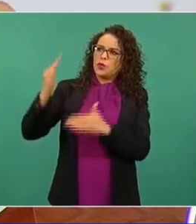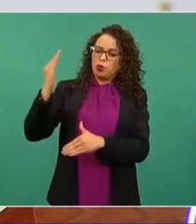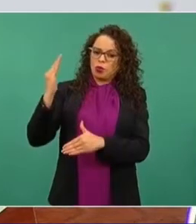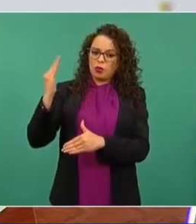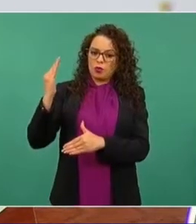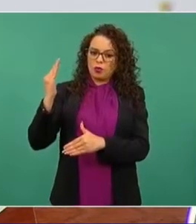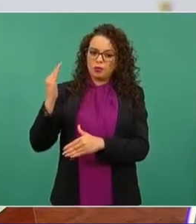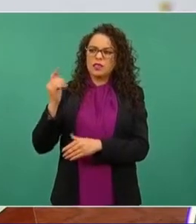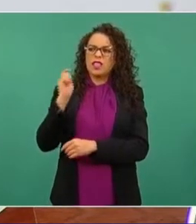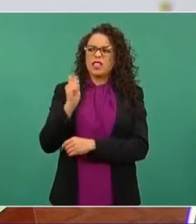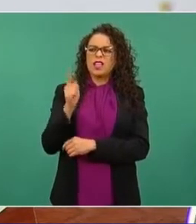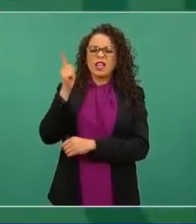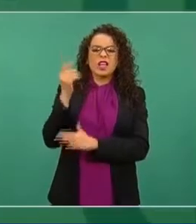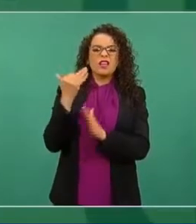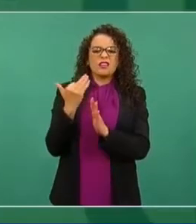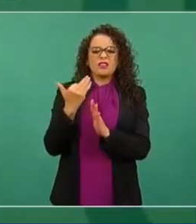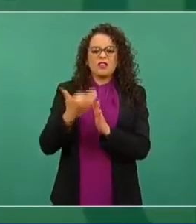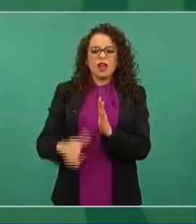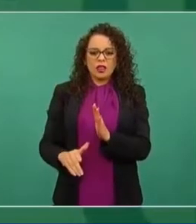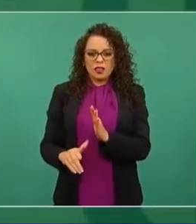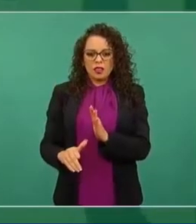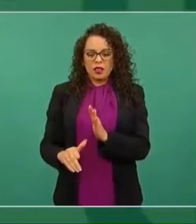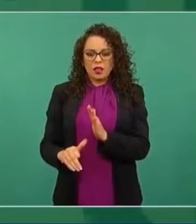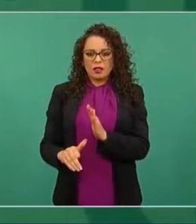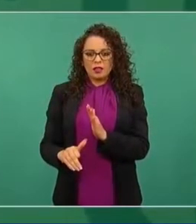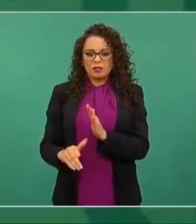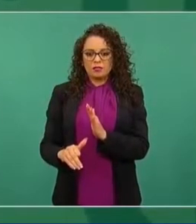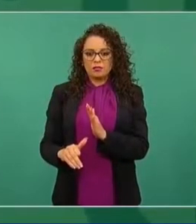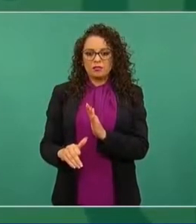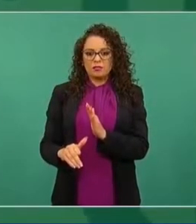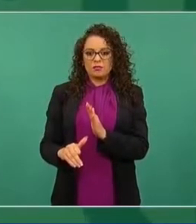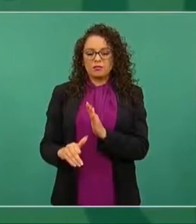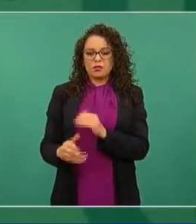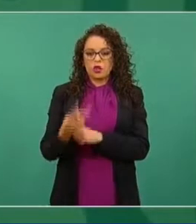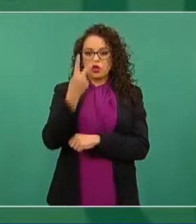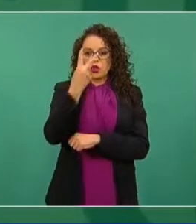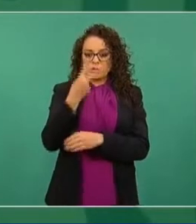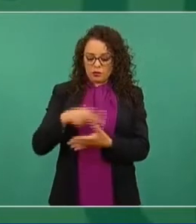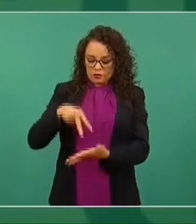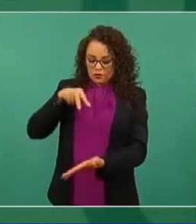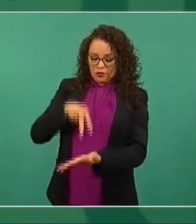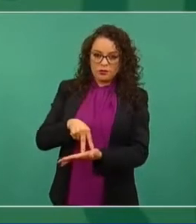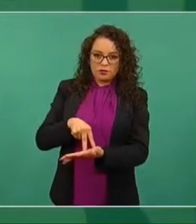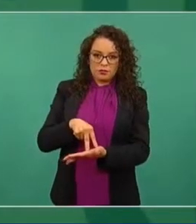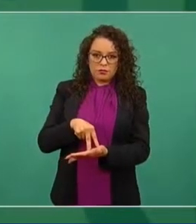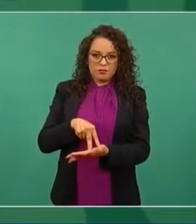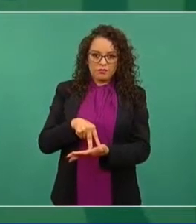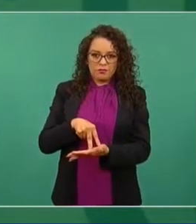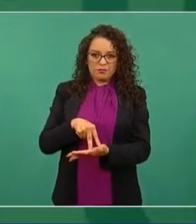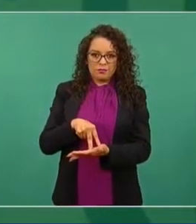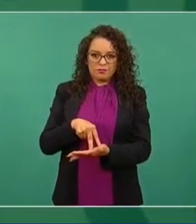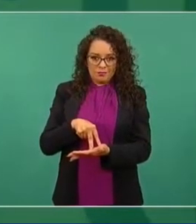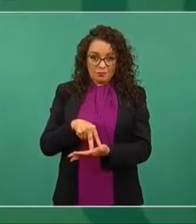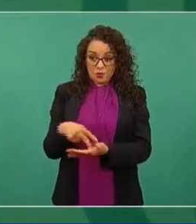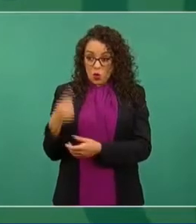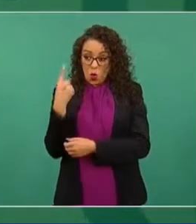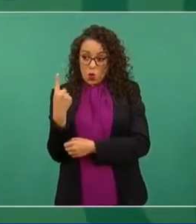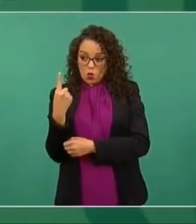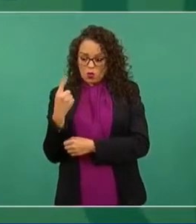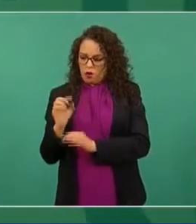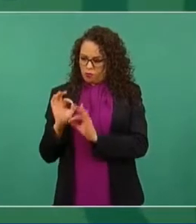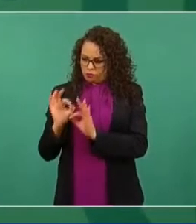hace falta el otro pie, el del bienestar, porque ahí han